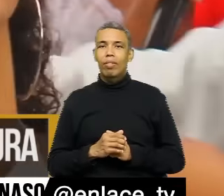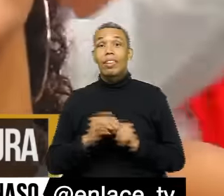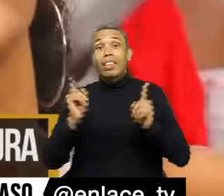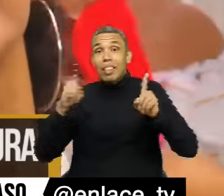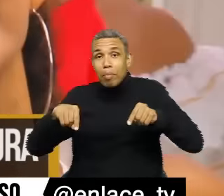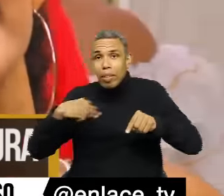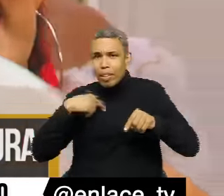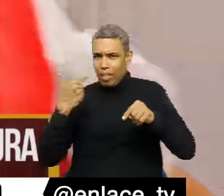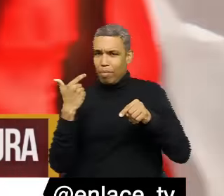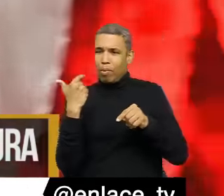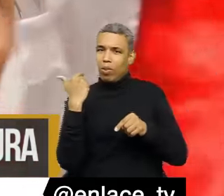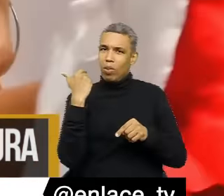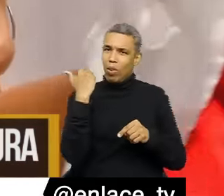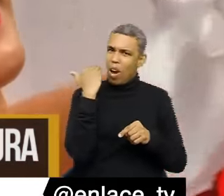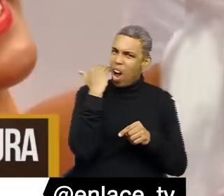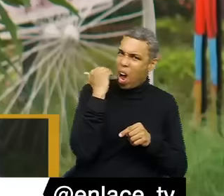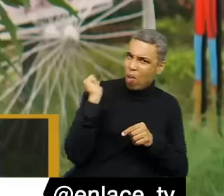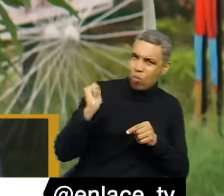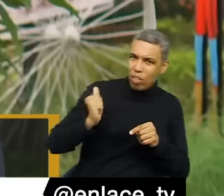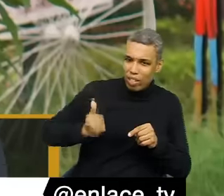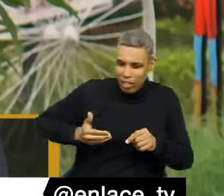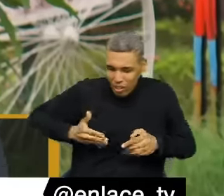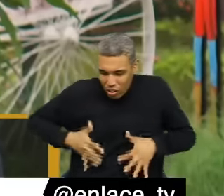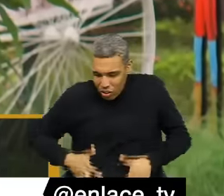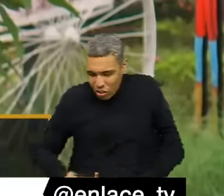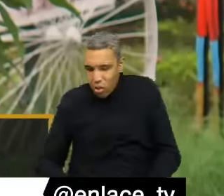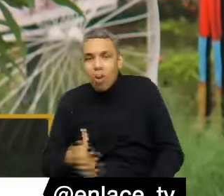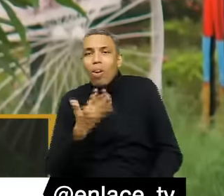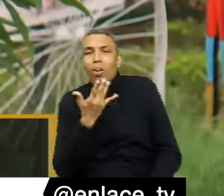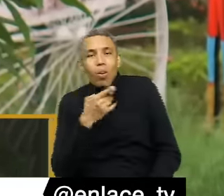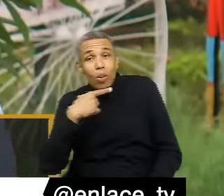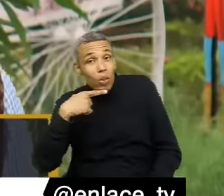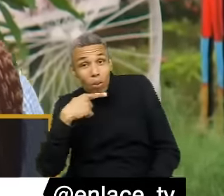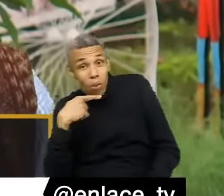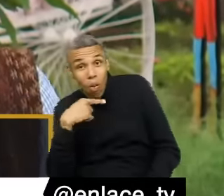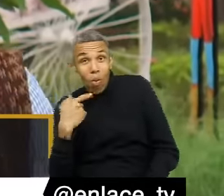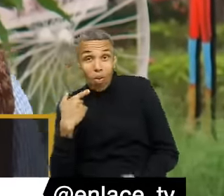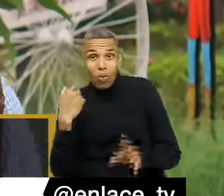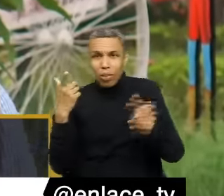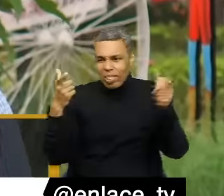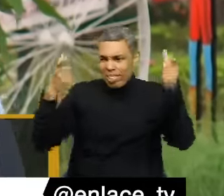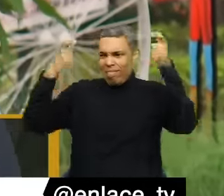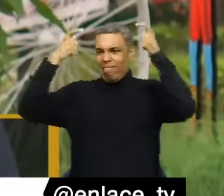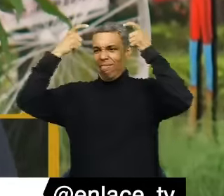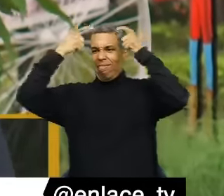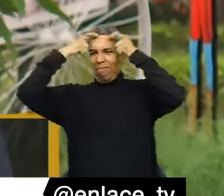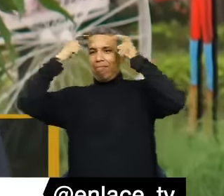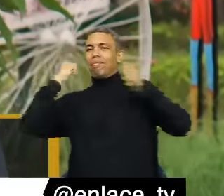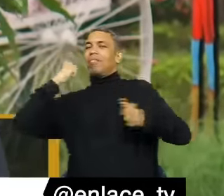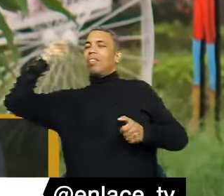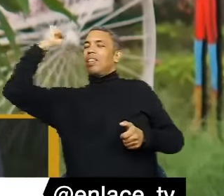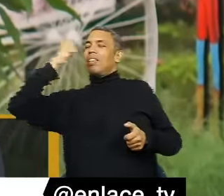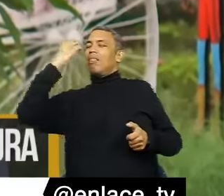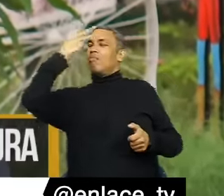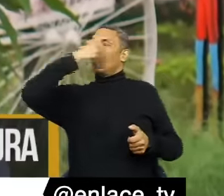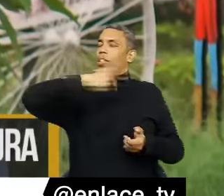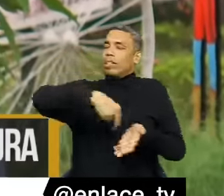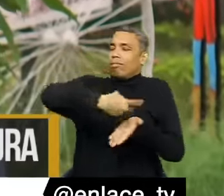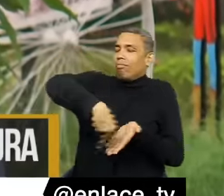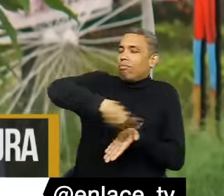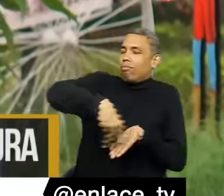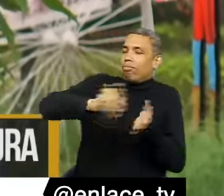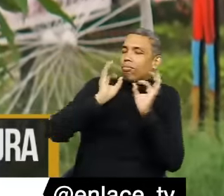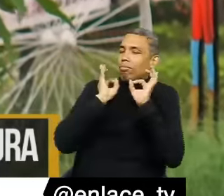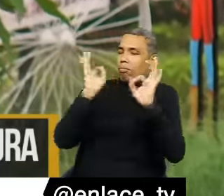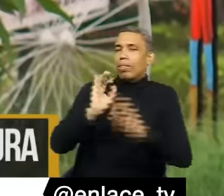Negra Soledad, reina de la pollera colora. Habrá un momento muy especial y es el ingrediente nuevo que tiene este evento, que es el primer reinado